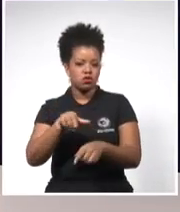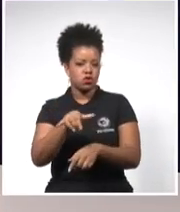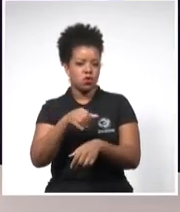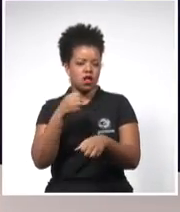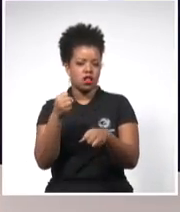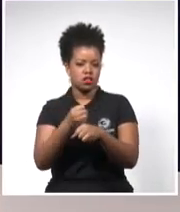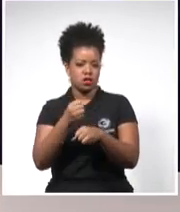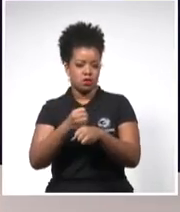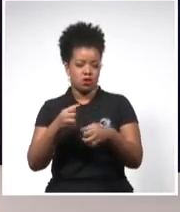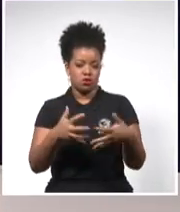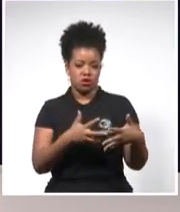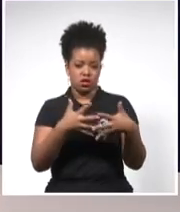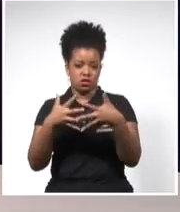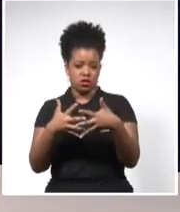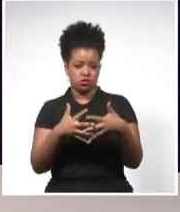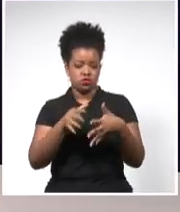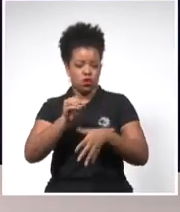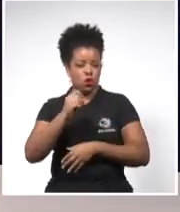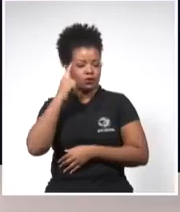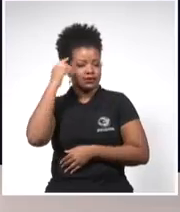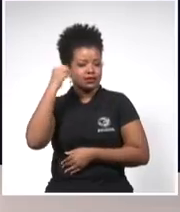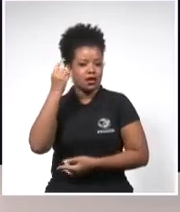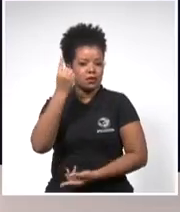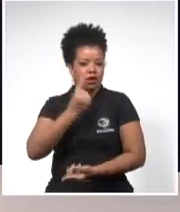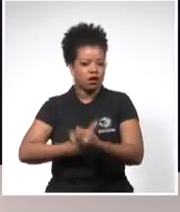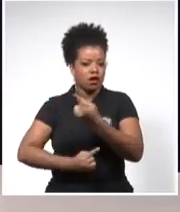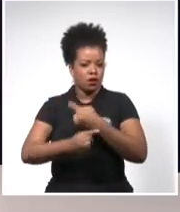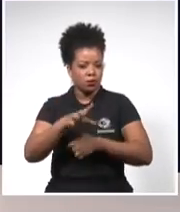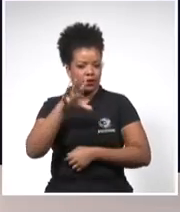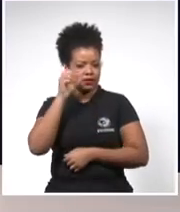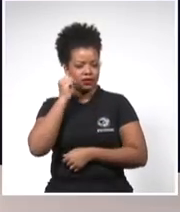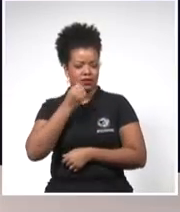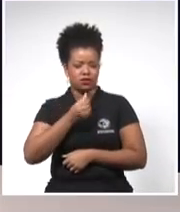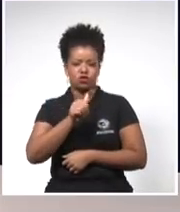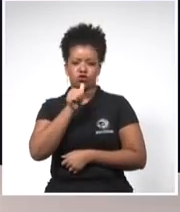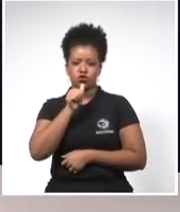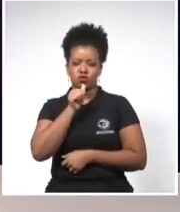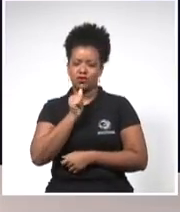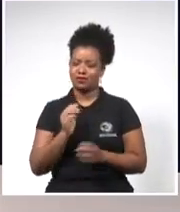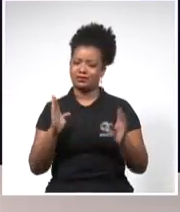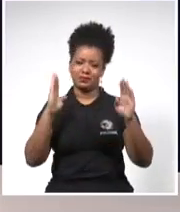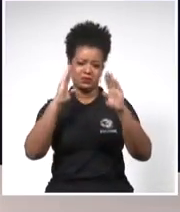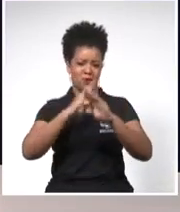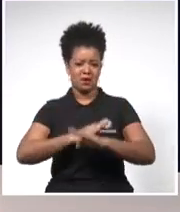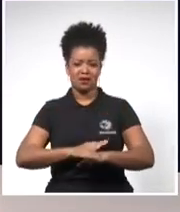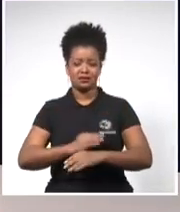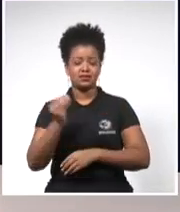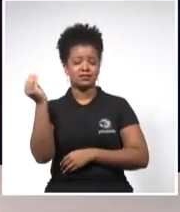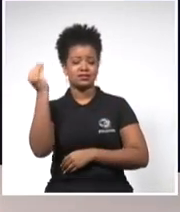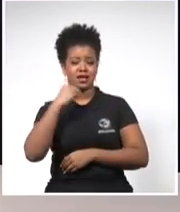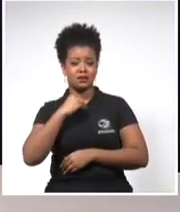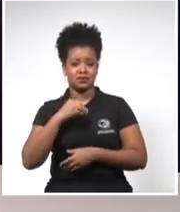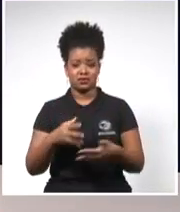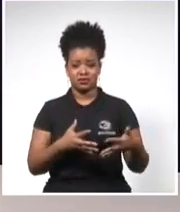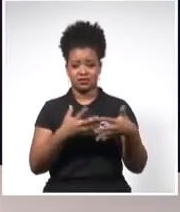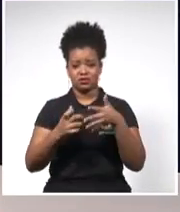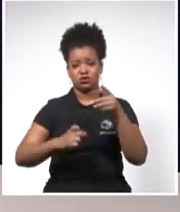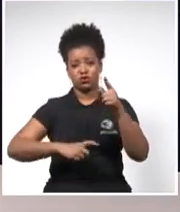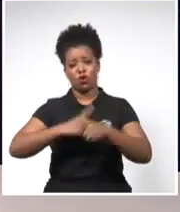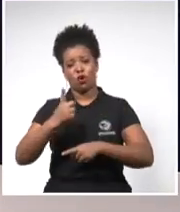Estados Unidos o con un mínimo de sentido común puede dudar de que se está ante un ataque frontal contra